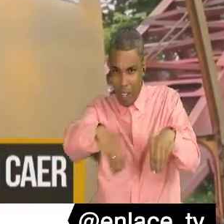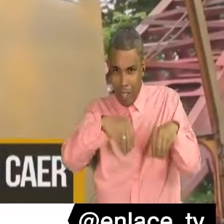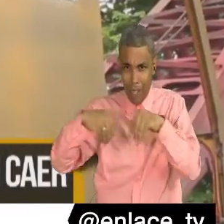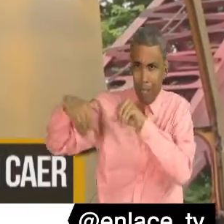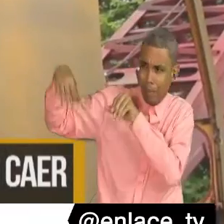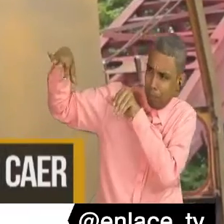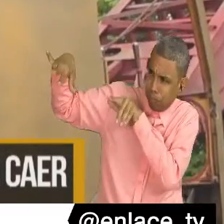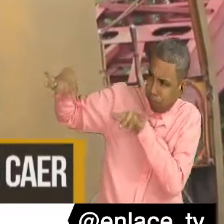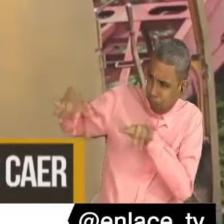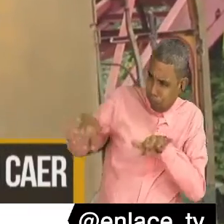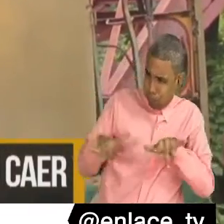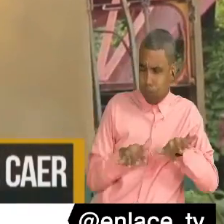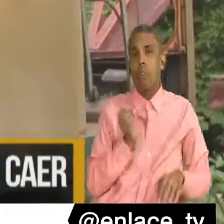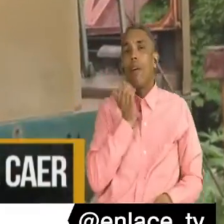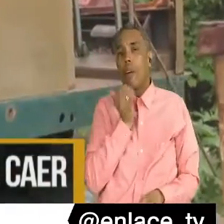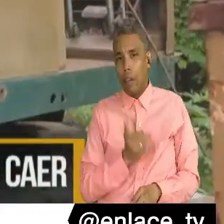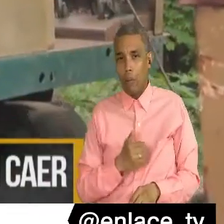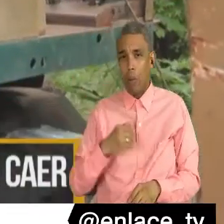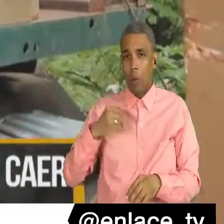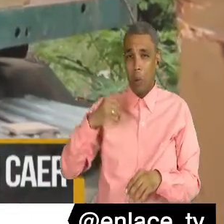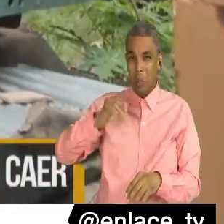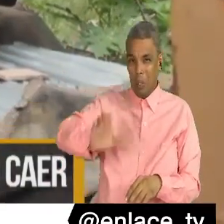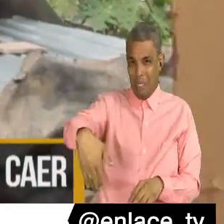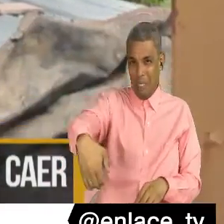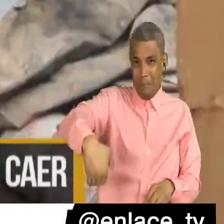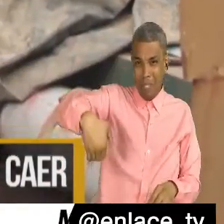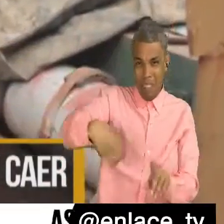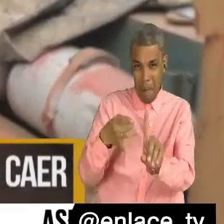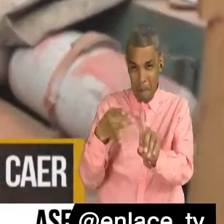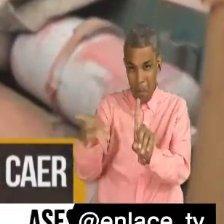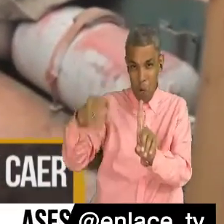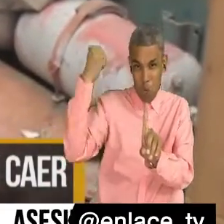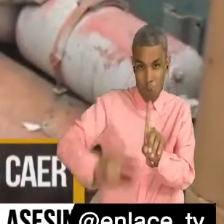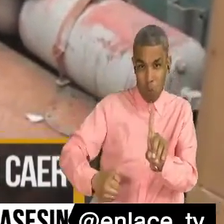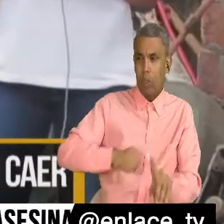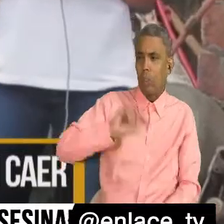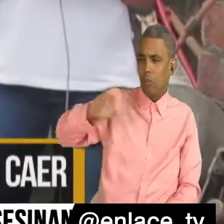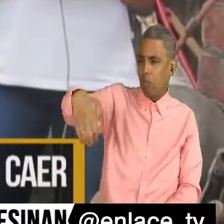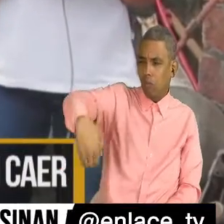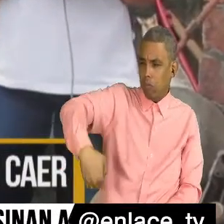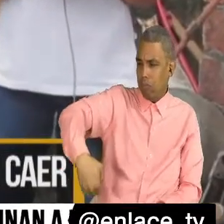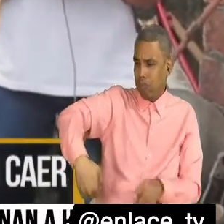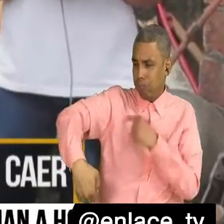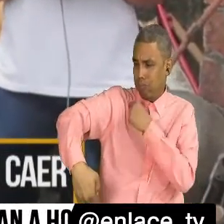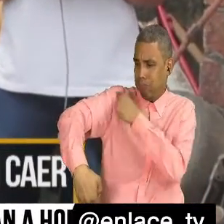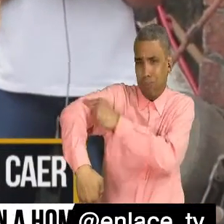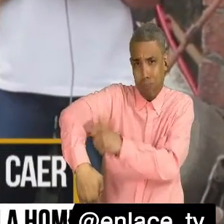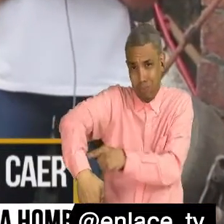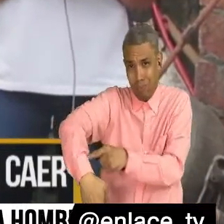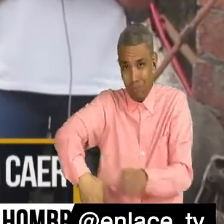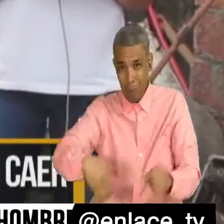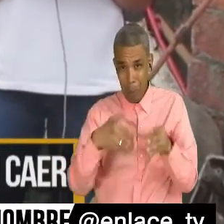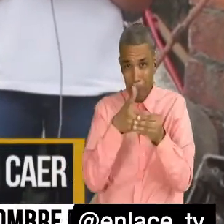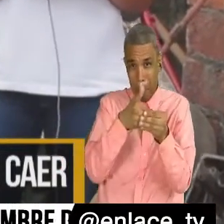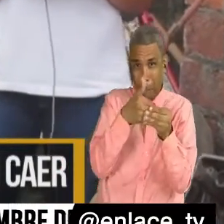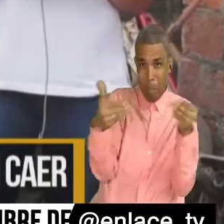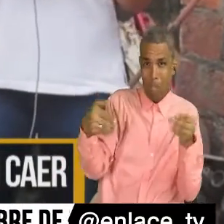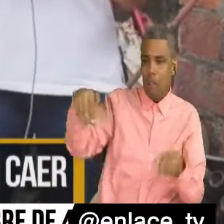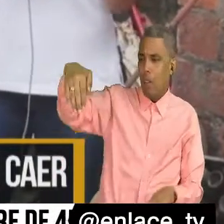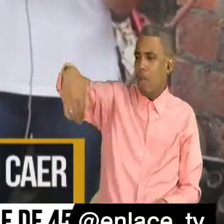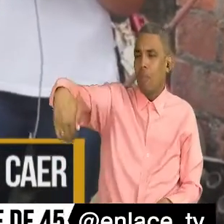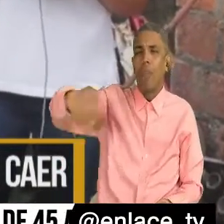ubicados en la parte posterior de su vivienda. Pues bien, el Consejo Municipal para la Gestión del Riesgo de Desastres ha inspeccionado en las últimas horas esta